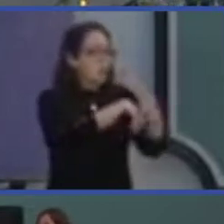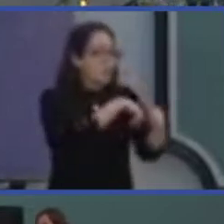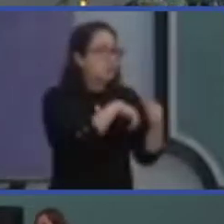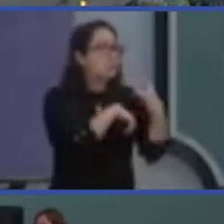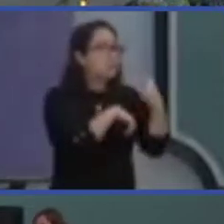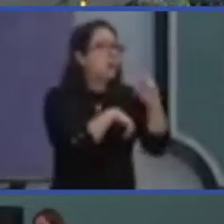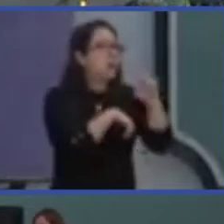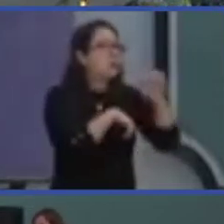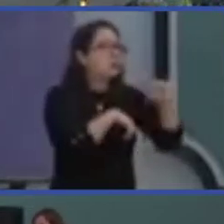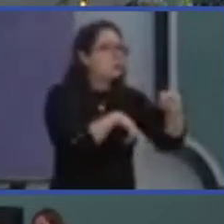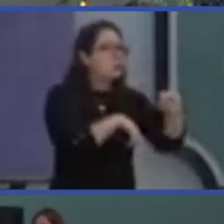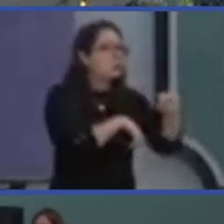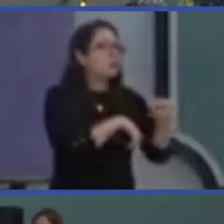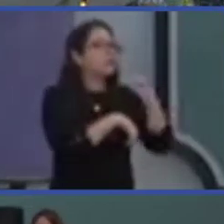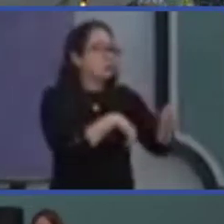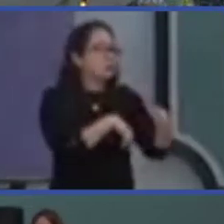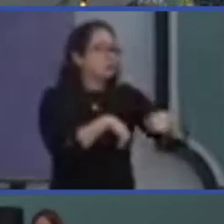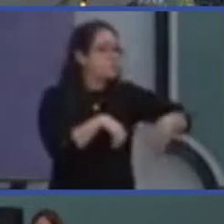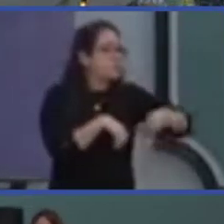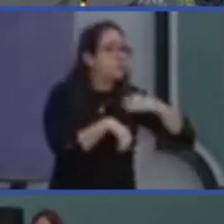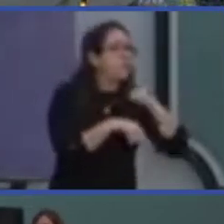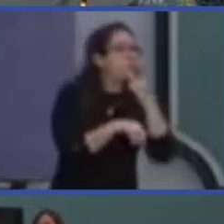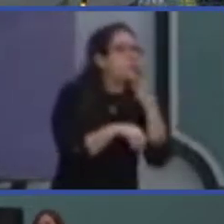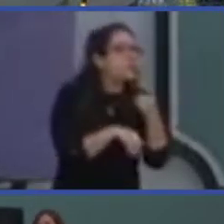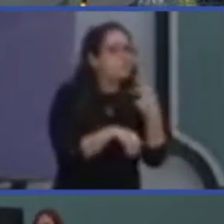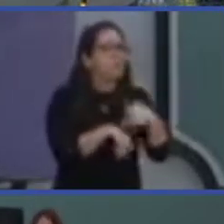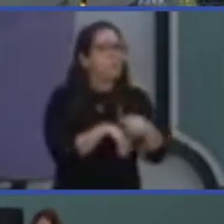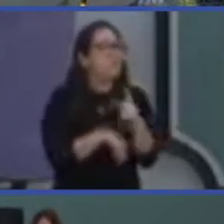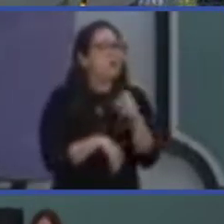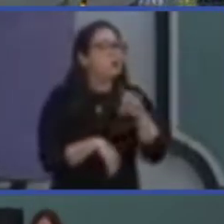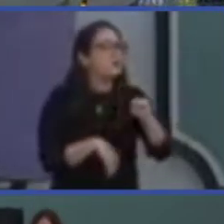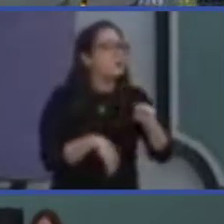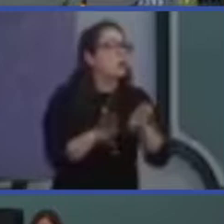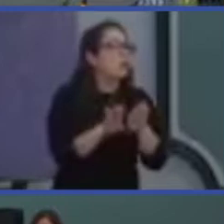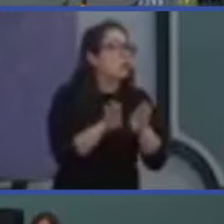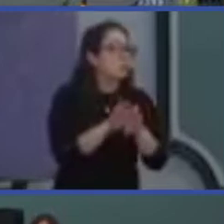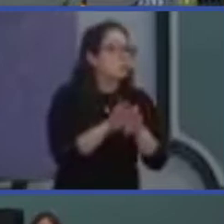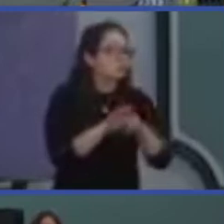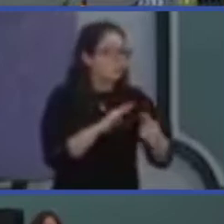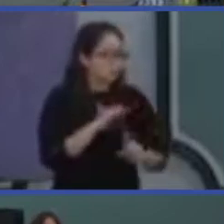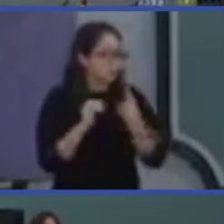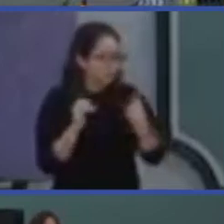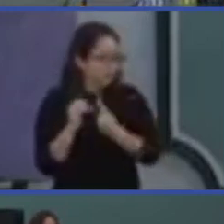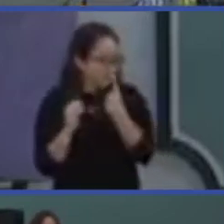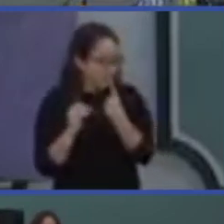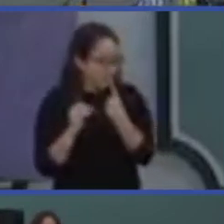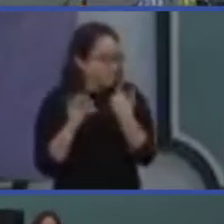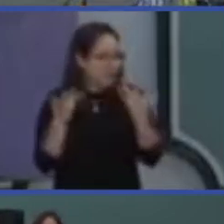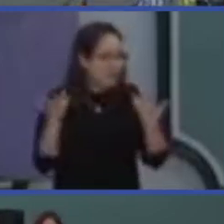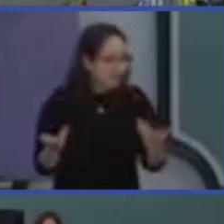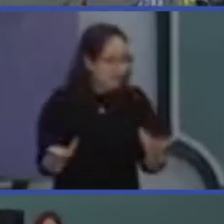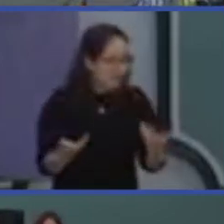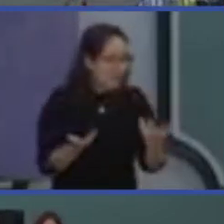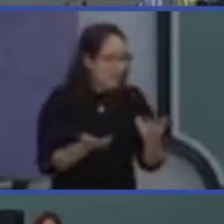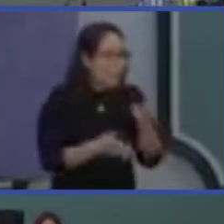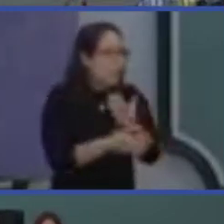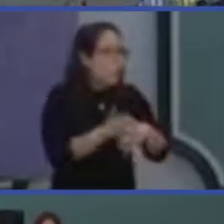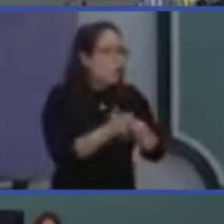¿Cómo es el conjunto de los números pares? Infinito. ¿Y qué cuartos quedan vacíos?